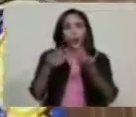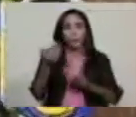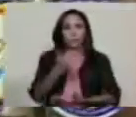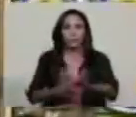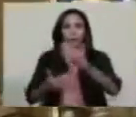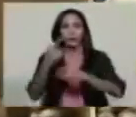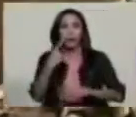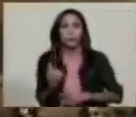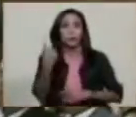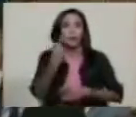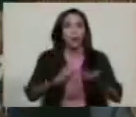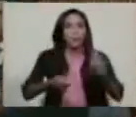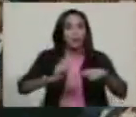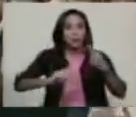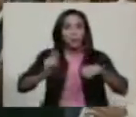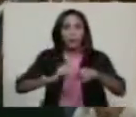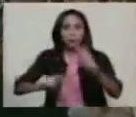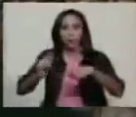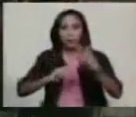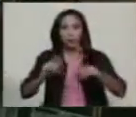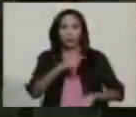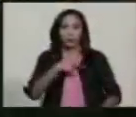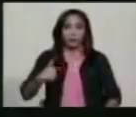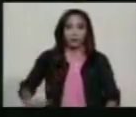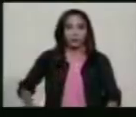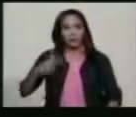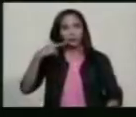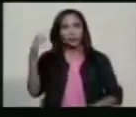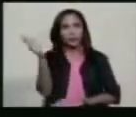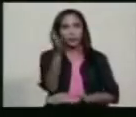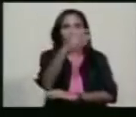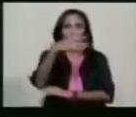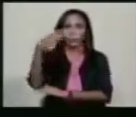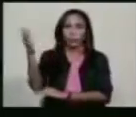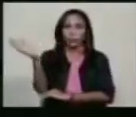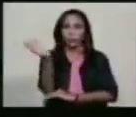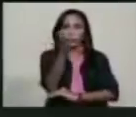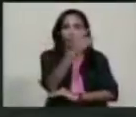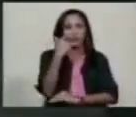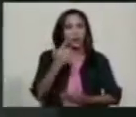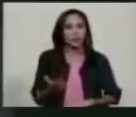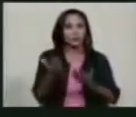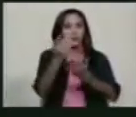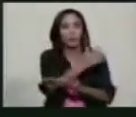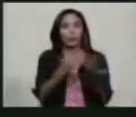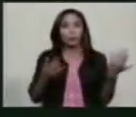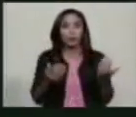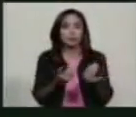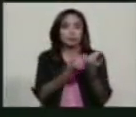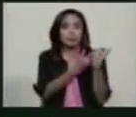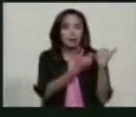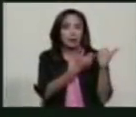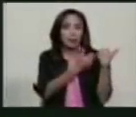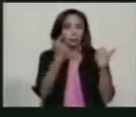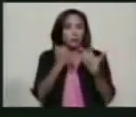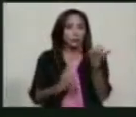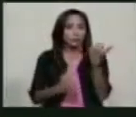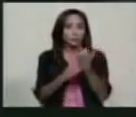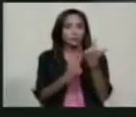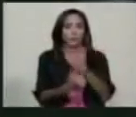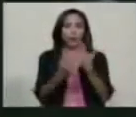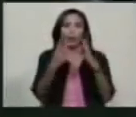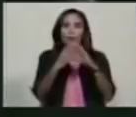en la primera feria de importación de China, ondea el tricolor nacional en un compromiso de aportar al programa